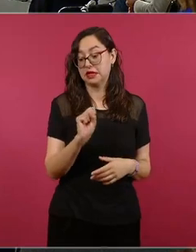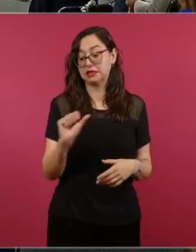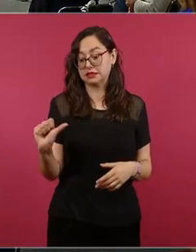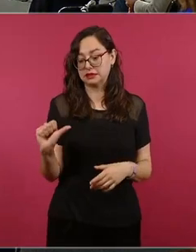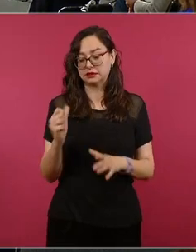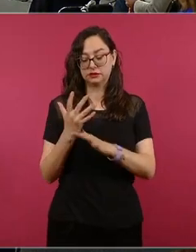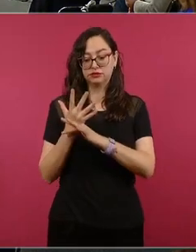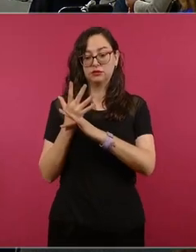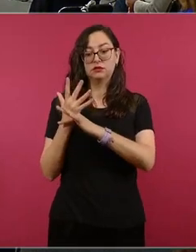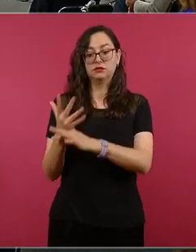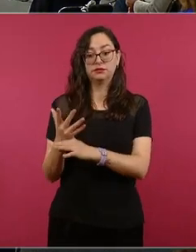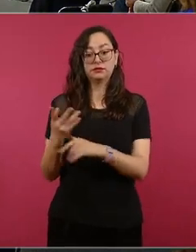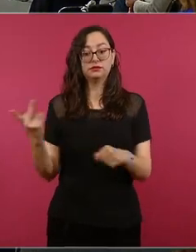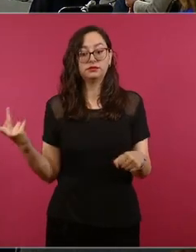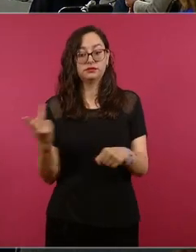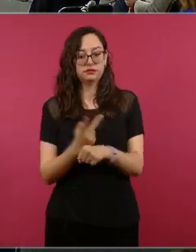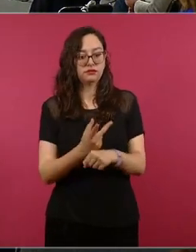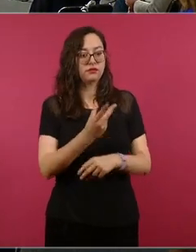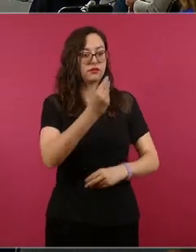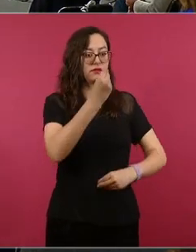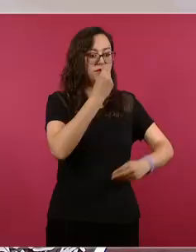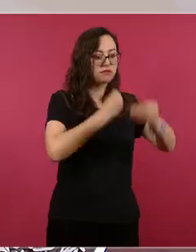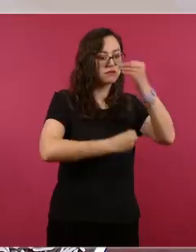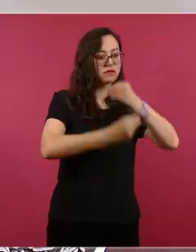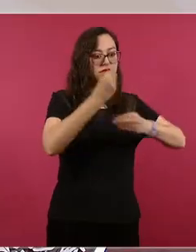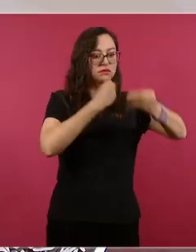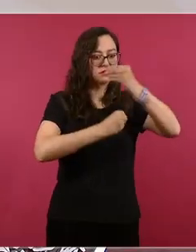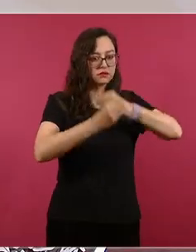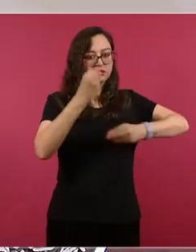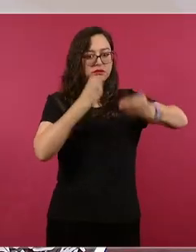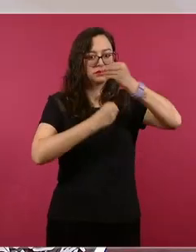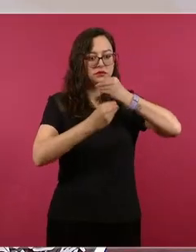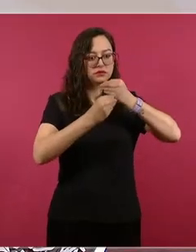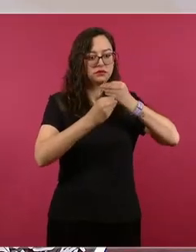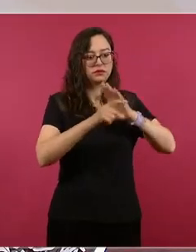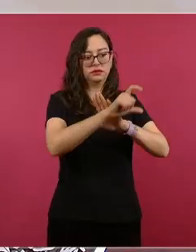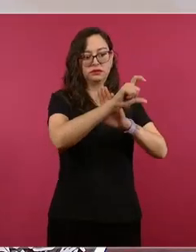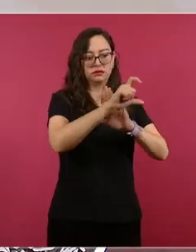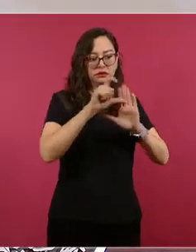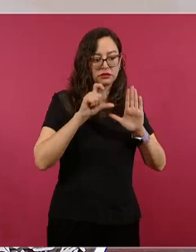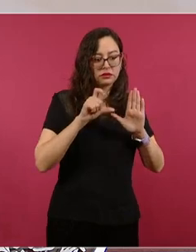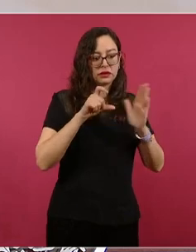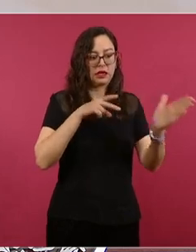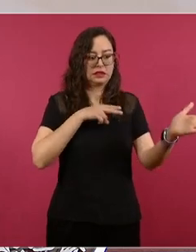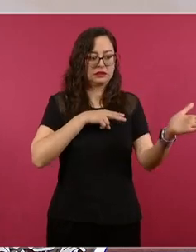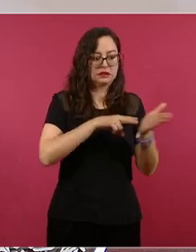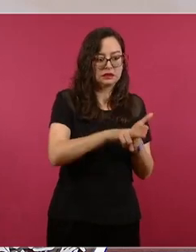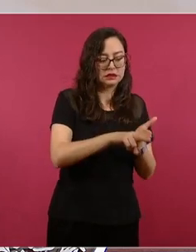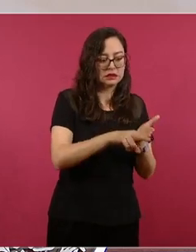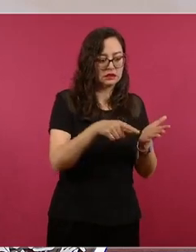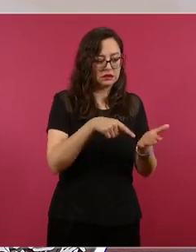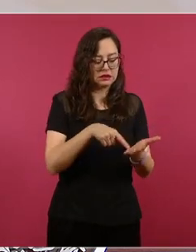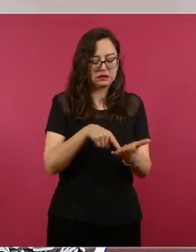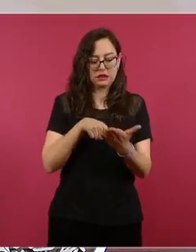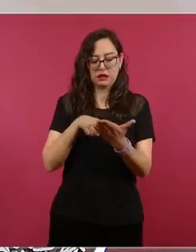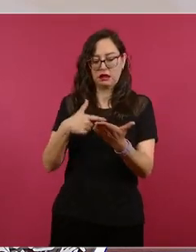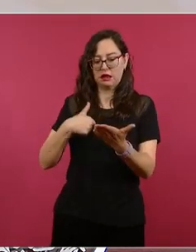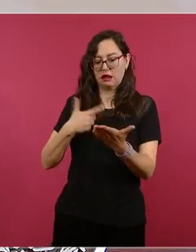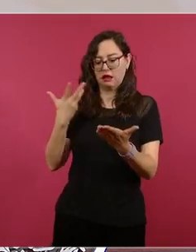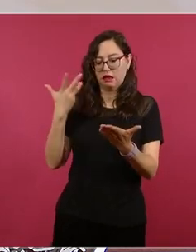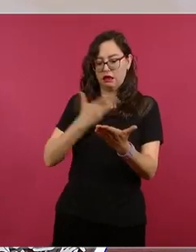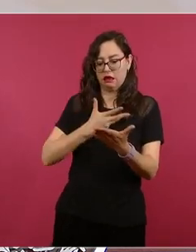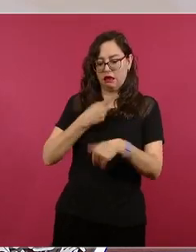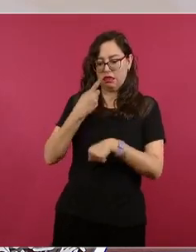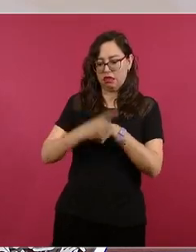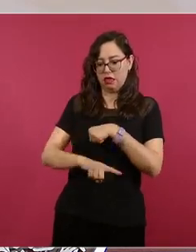habido productos de alto consumo que efectivamente, más allá de entrar en entramados jurídicos y todo, que bueno, hubo